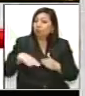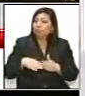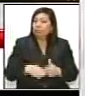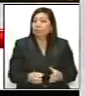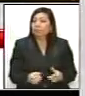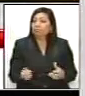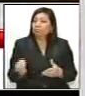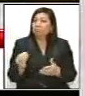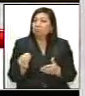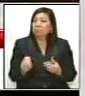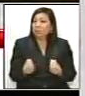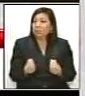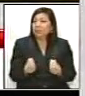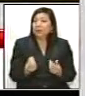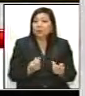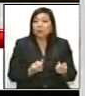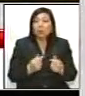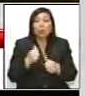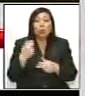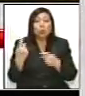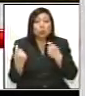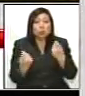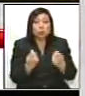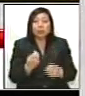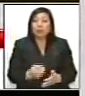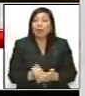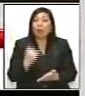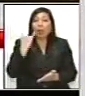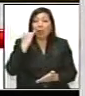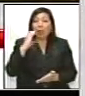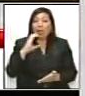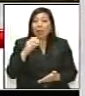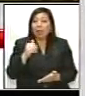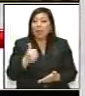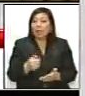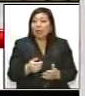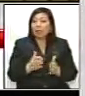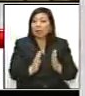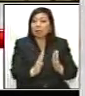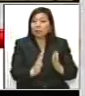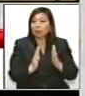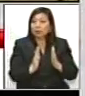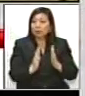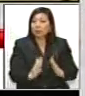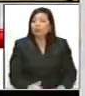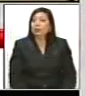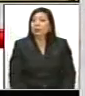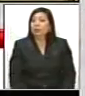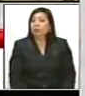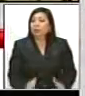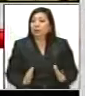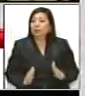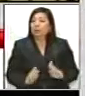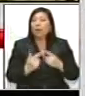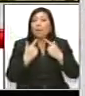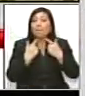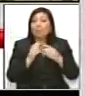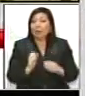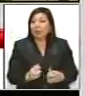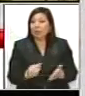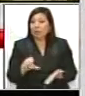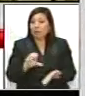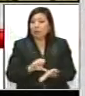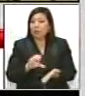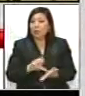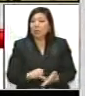se propone incorporar en el circuito turístico de la región de Ica el cementerio paleontológico y el Cañón de los Perdidos, ubicados en